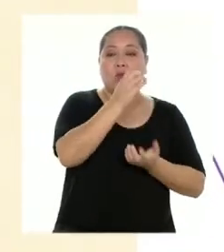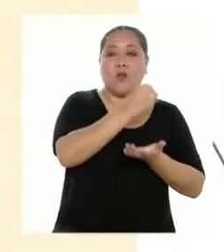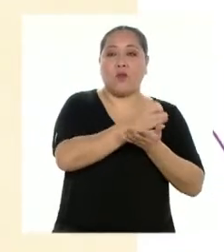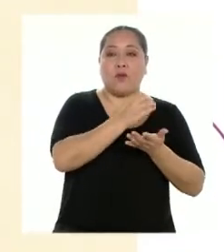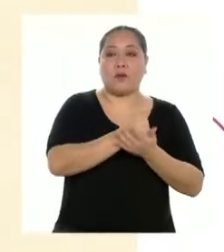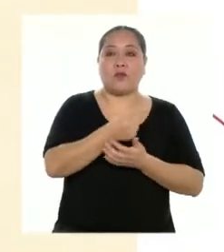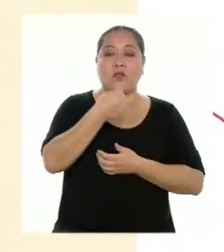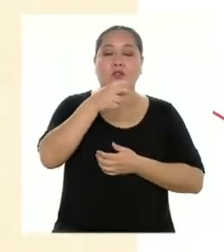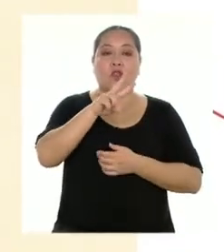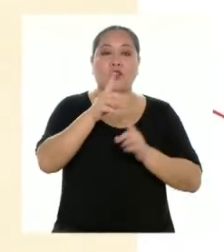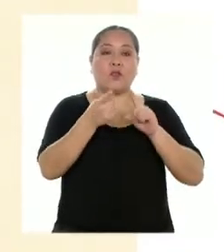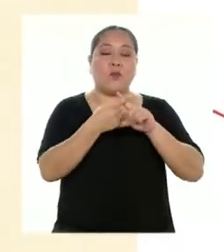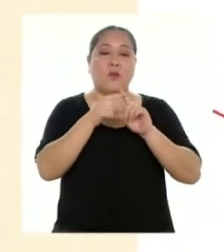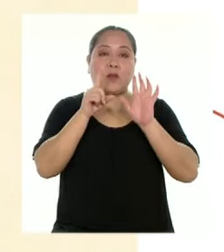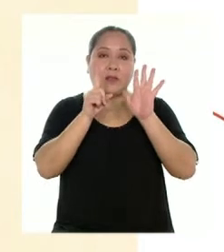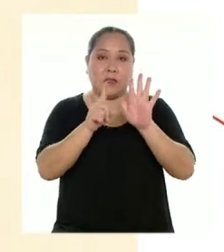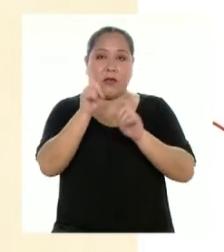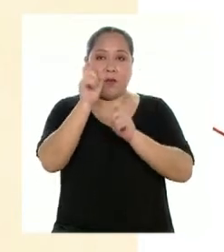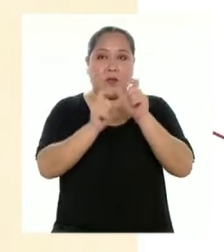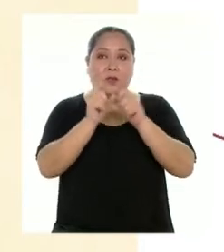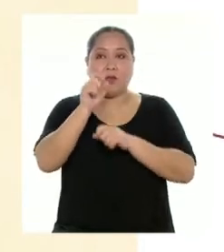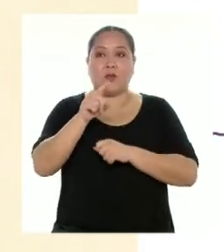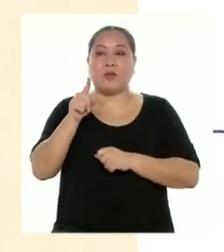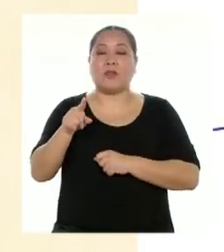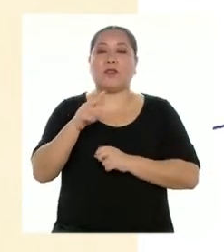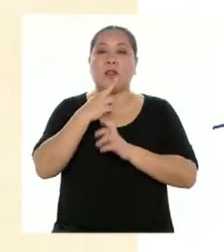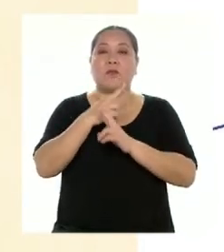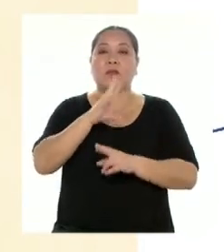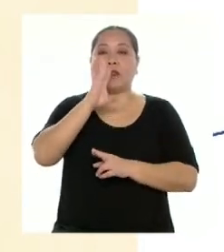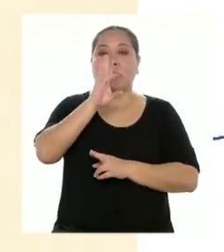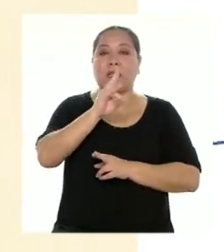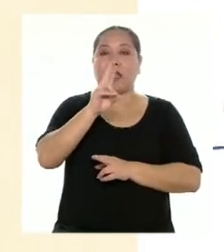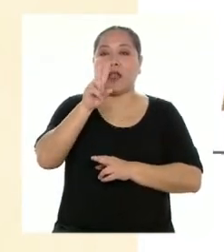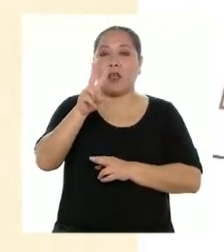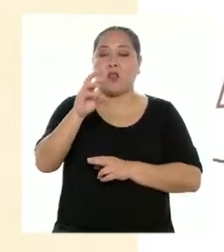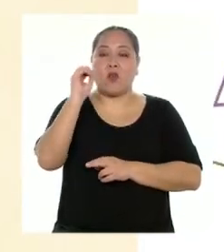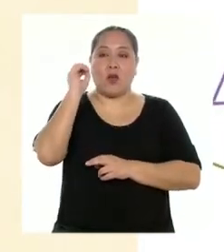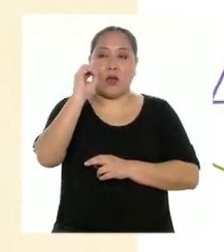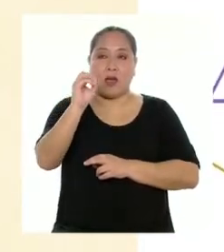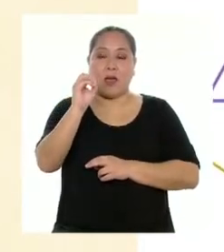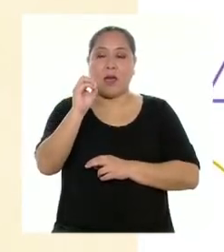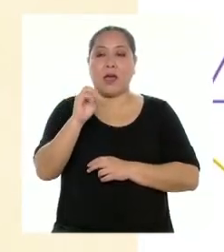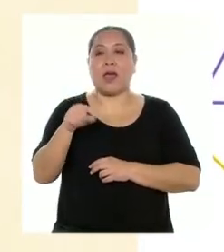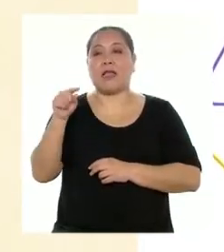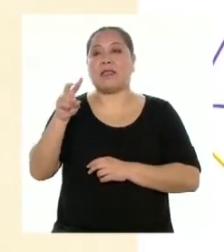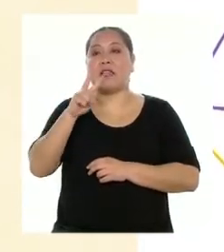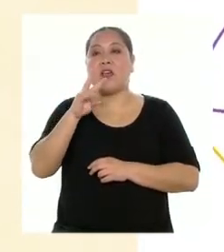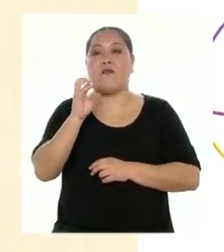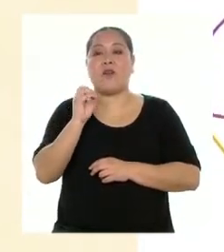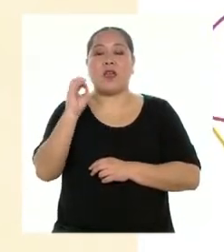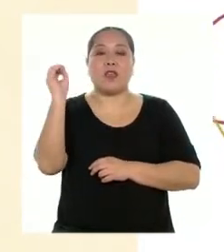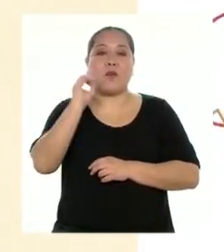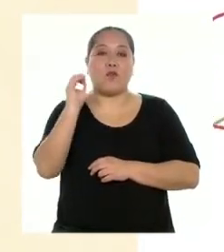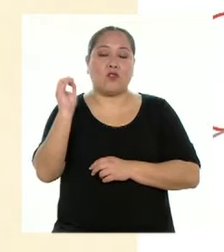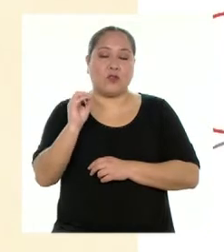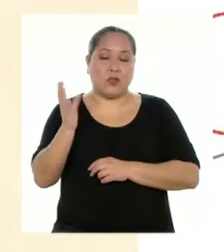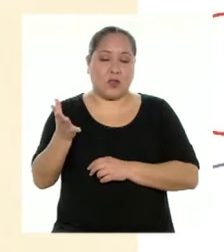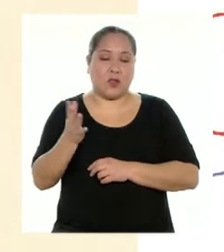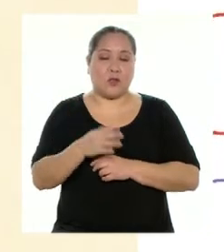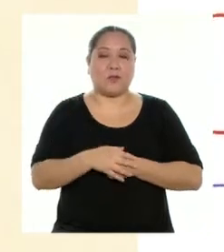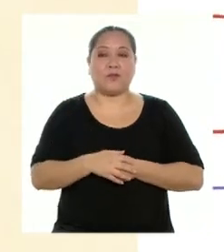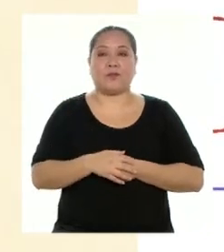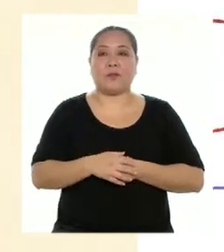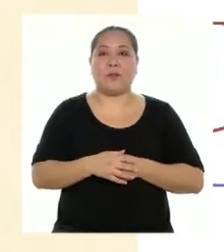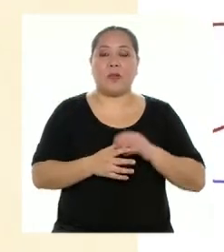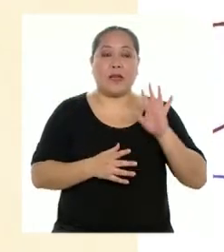12 grados por 6 personas, que me da 72 grados, lo cual es el 20% de encuestados.